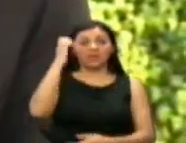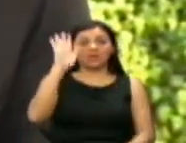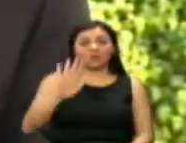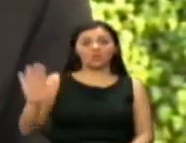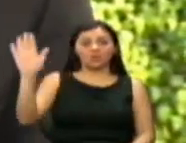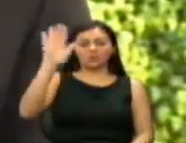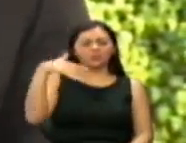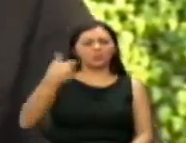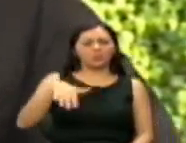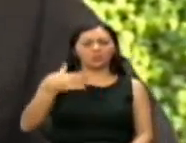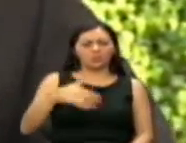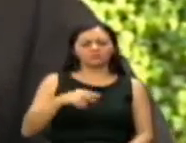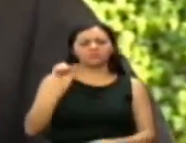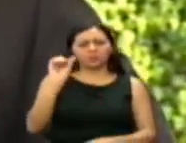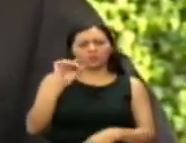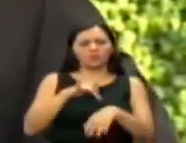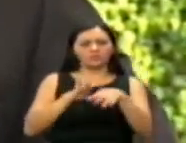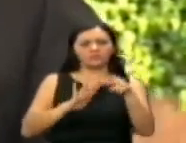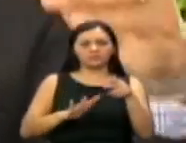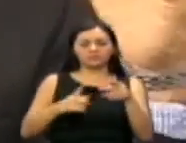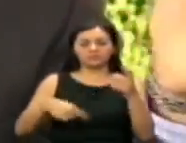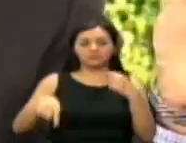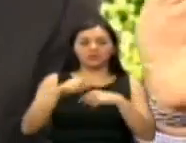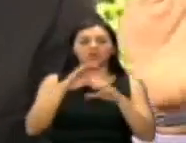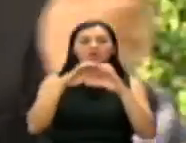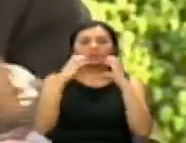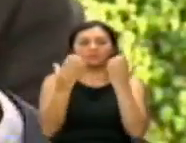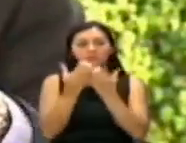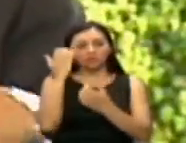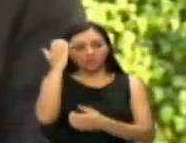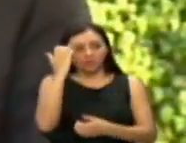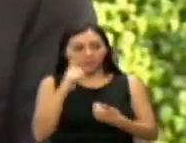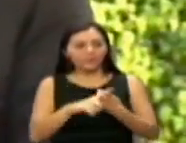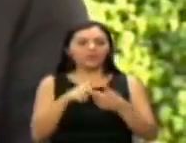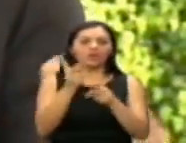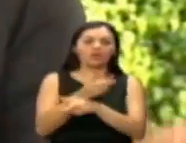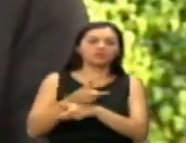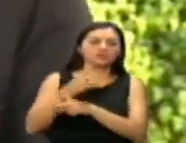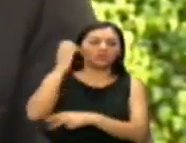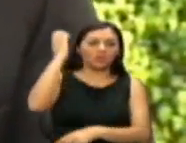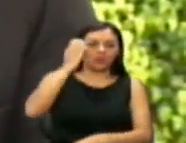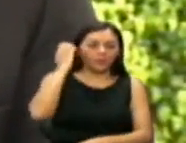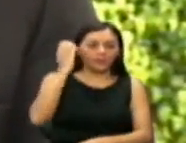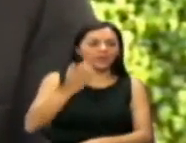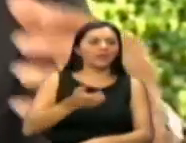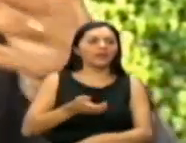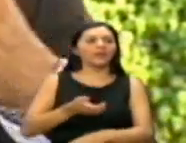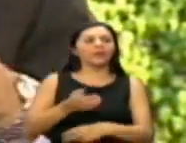bien complicada que consejo. Que Comisión Europea, Consejo Europeo, Parlamento